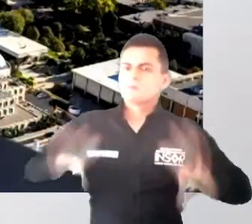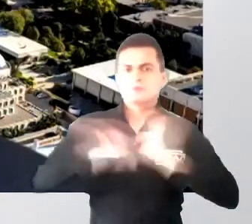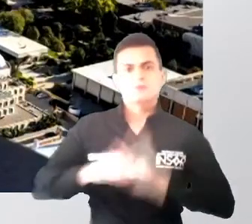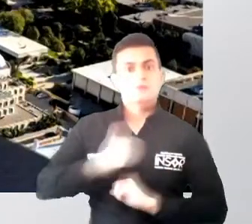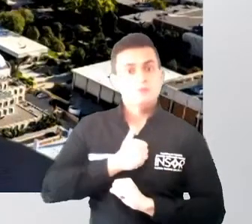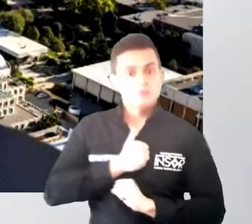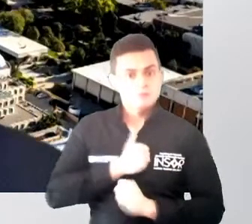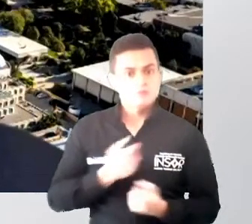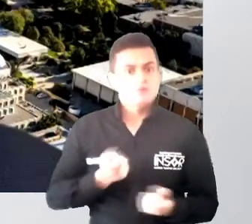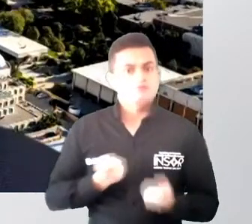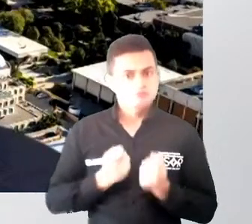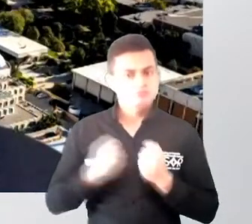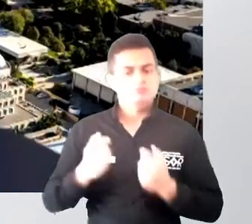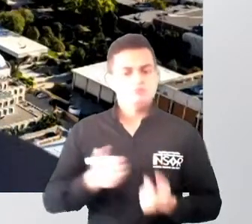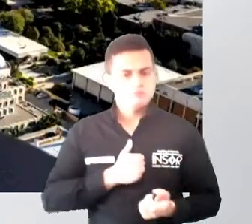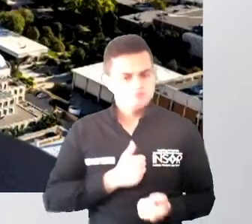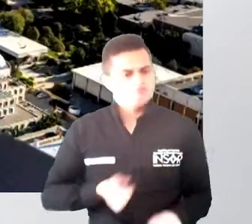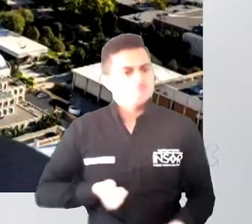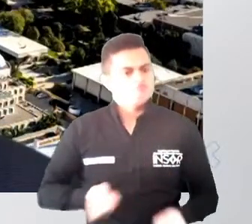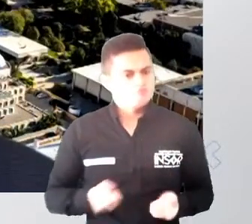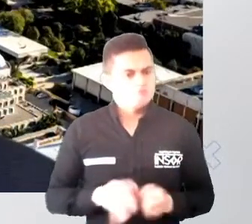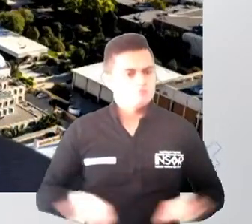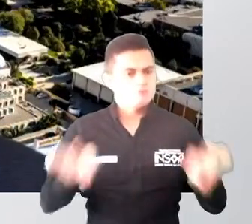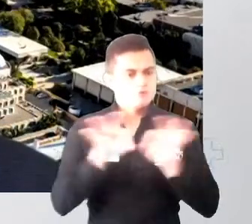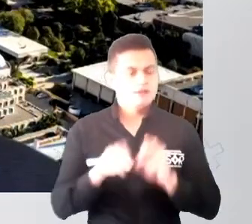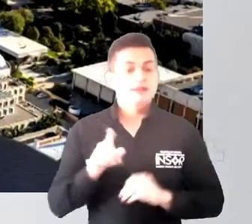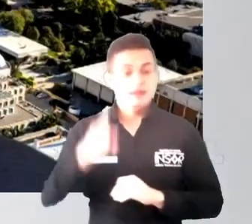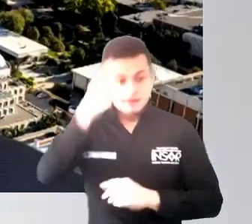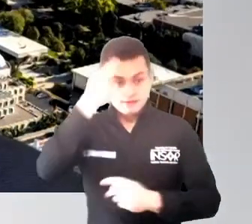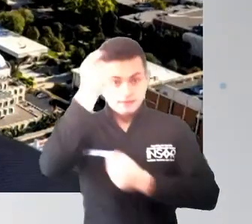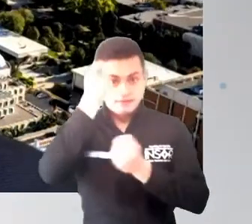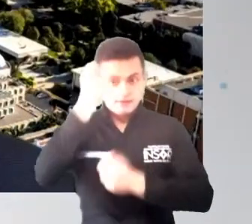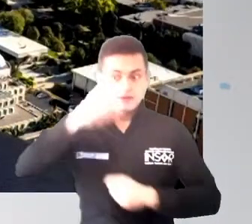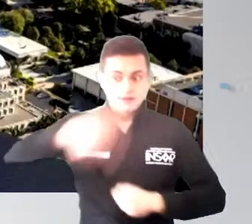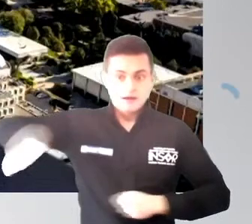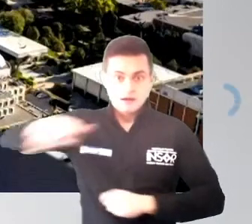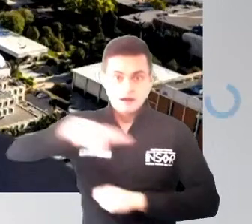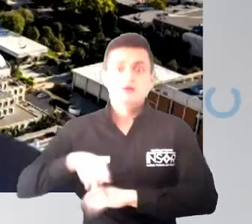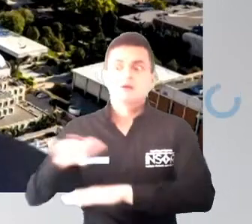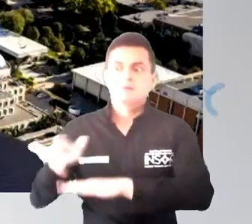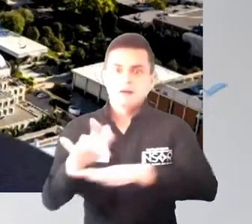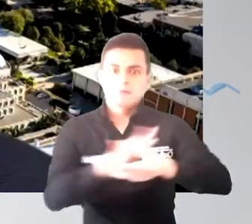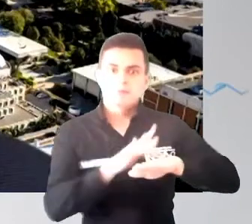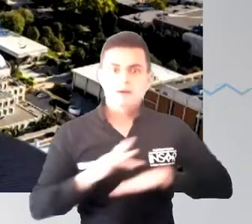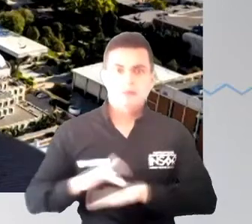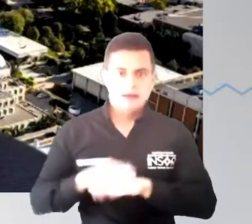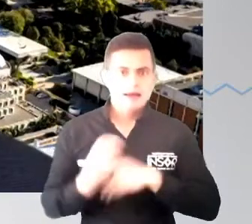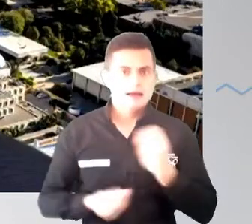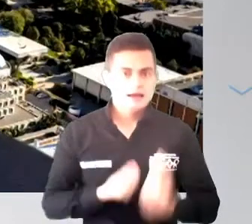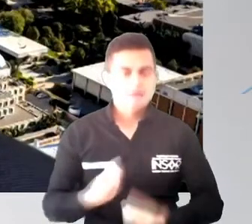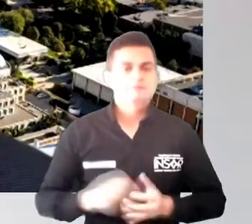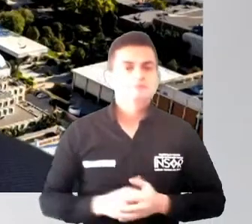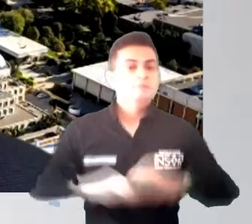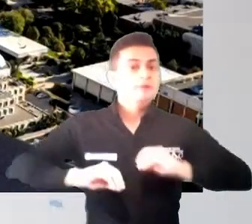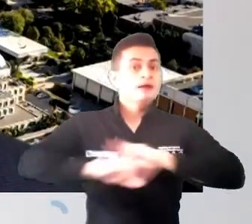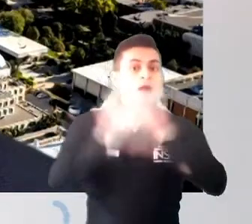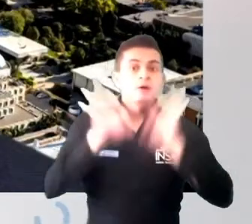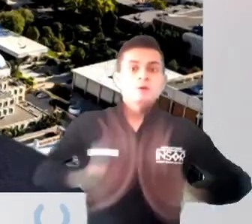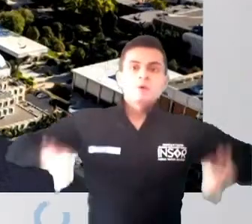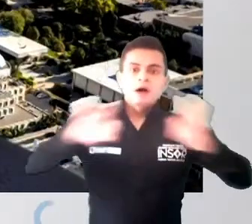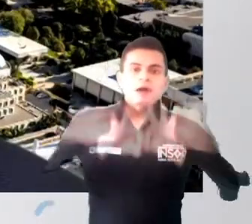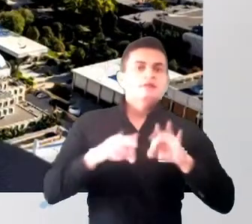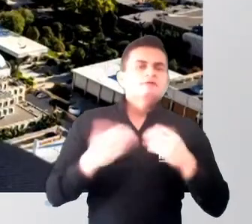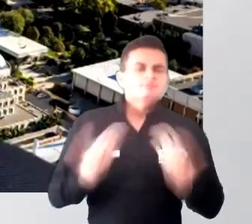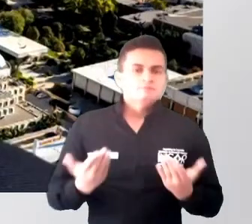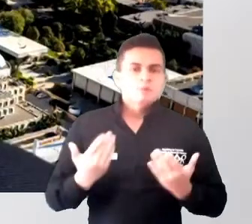automotivados o autorregulados. Es una de las estrategias que están aprendiendo ellos y que están realizando. Sí debemos ser mucho más explícitos de cómo ayudar a